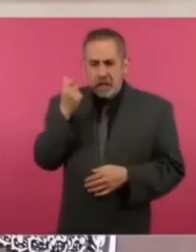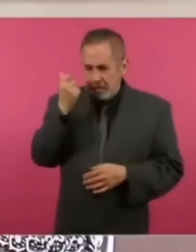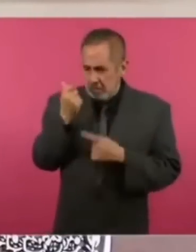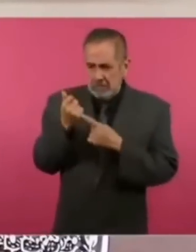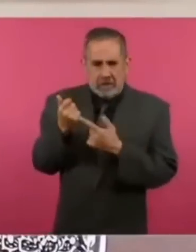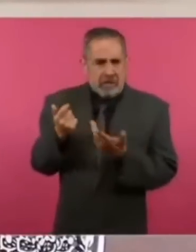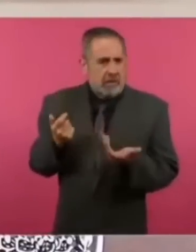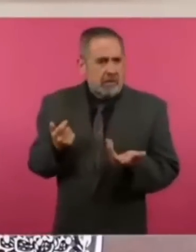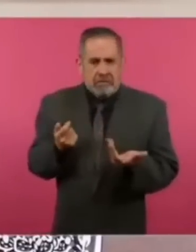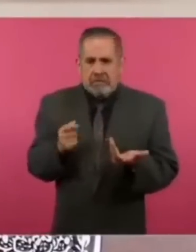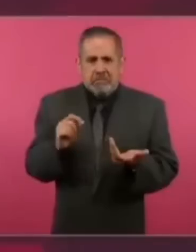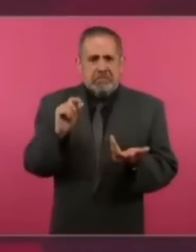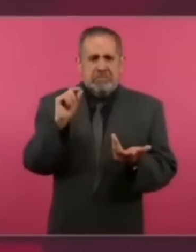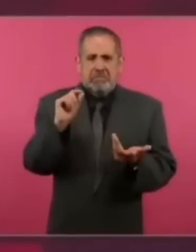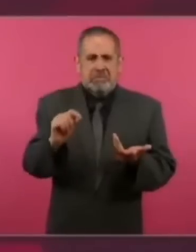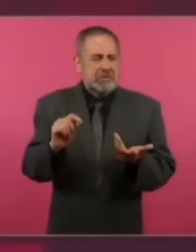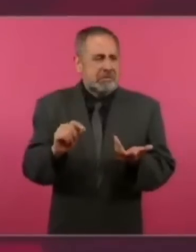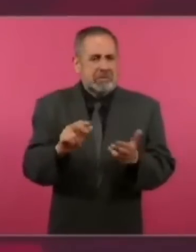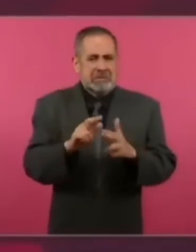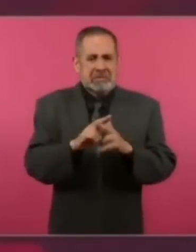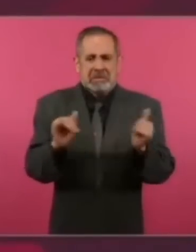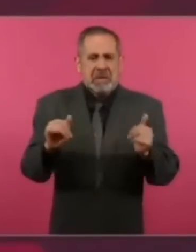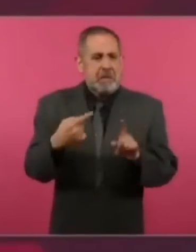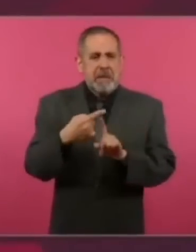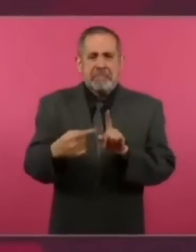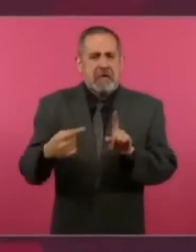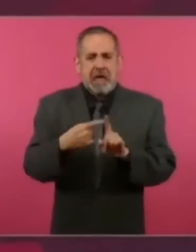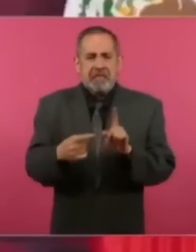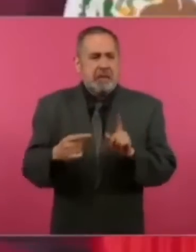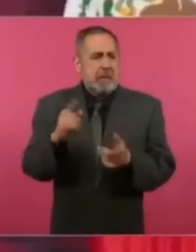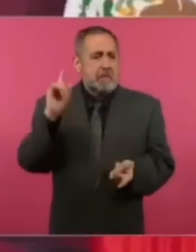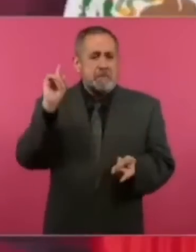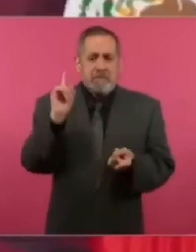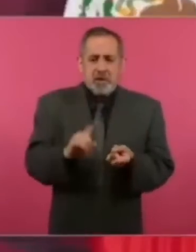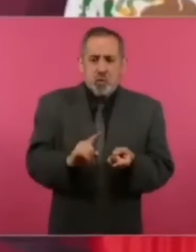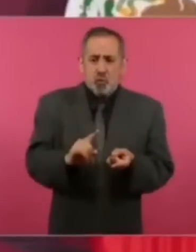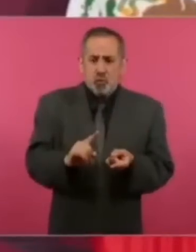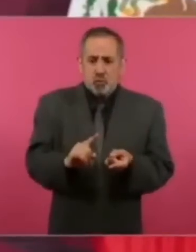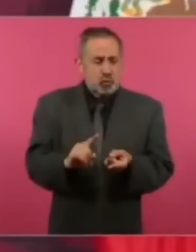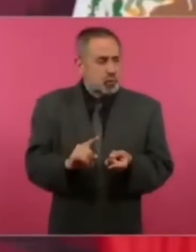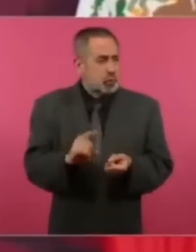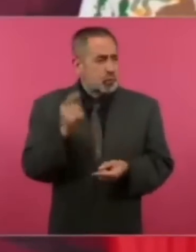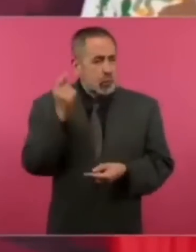a recibir ni siquiera la mitad de su sueldo.